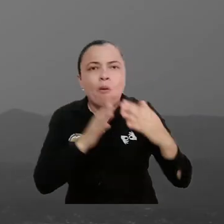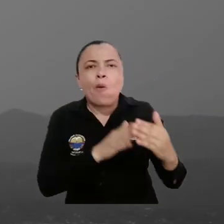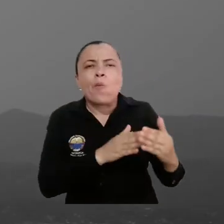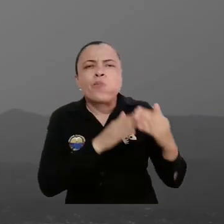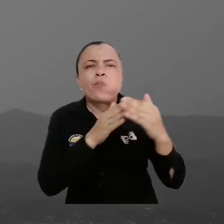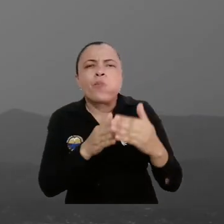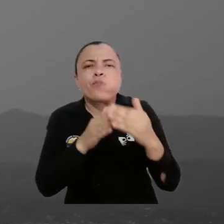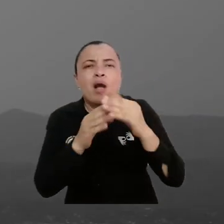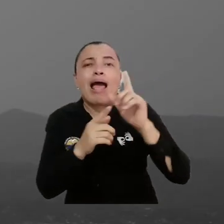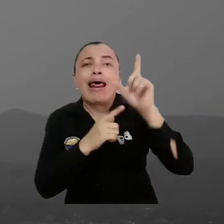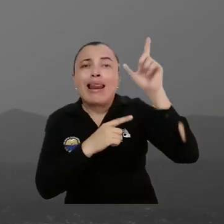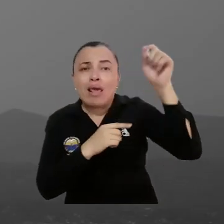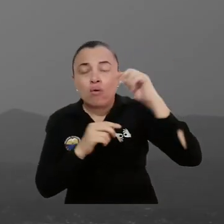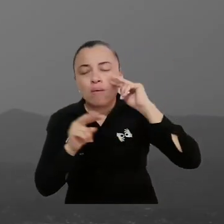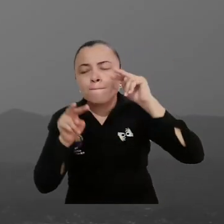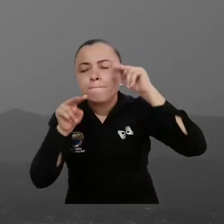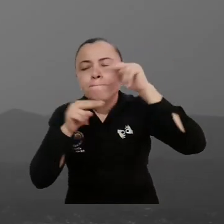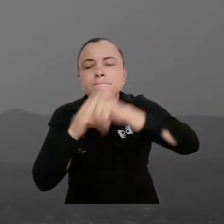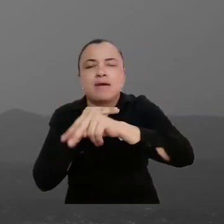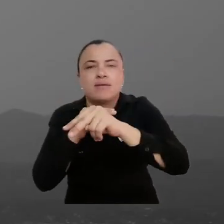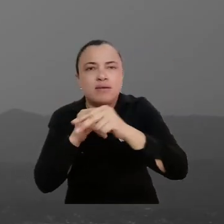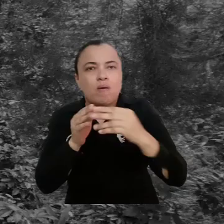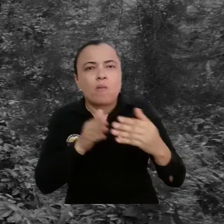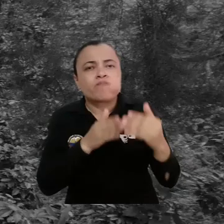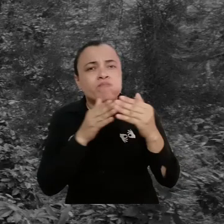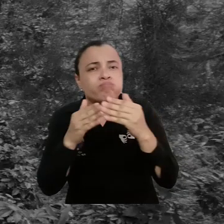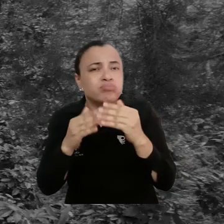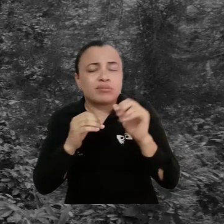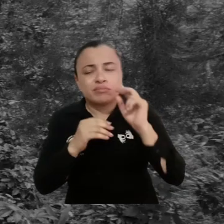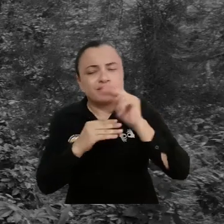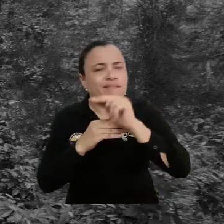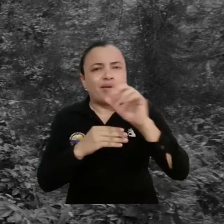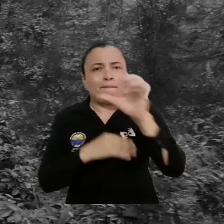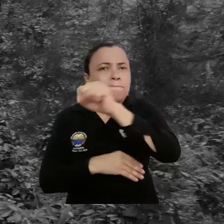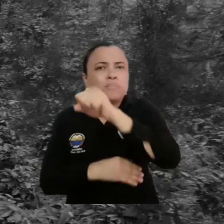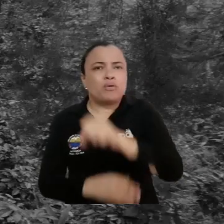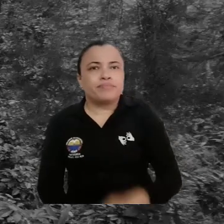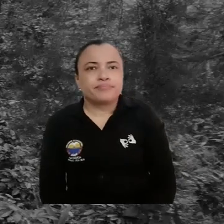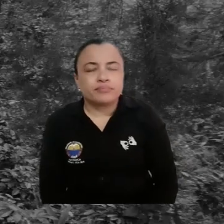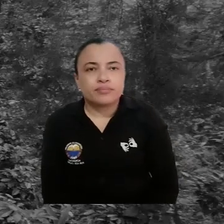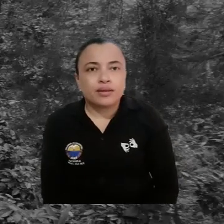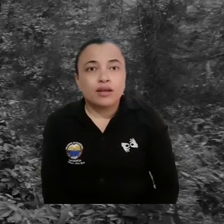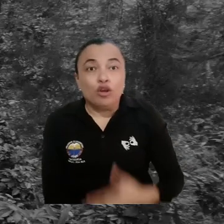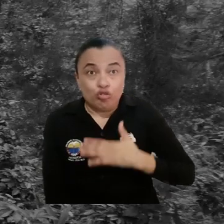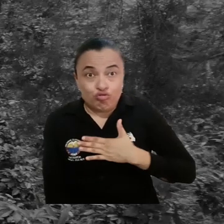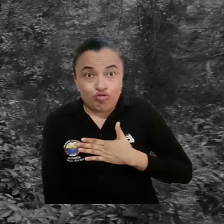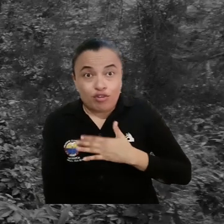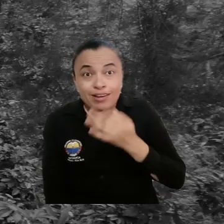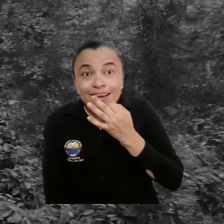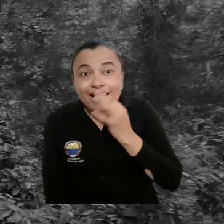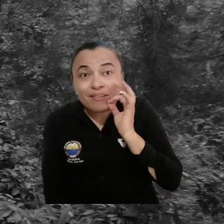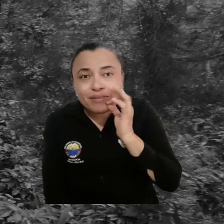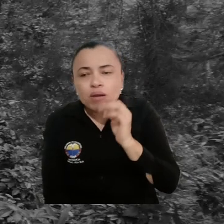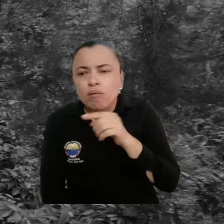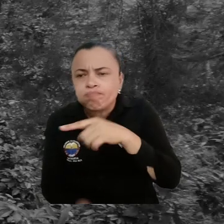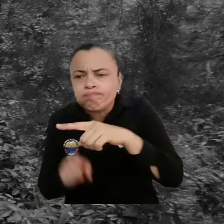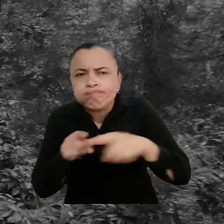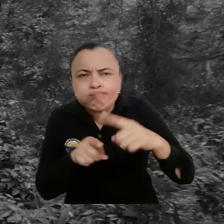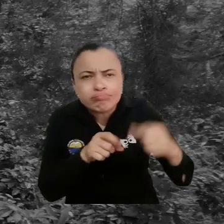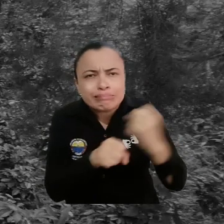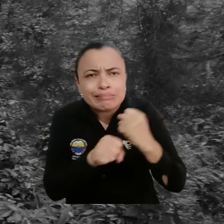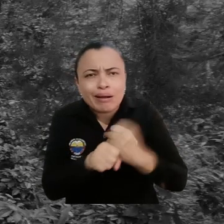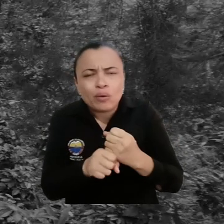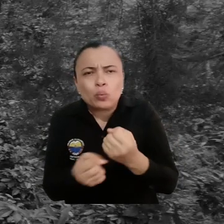aquí de a puerto. De ahí hay una parte donde se ve clarito todo. De todo el café que yo he lidiado, el mejor café es el que de Las Nubes.